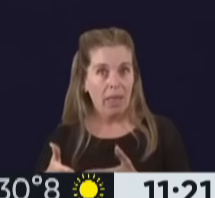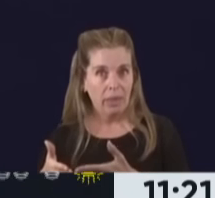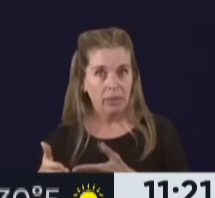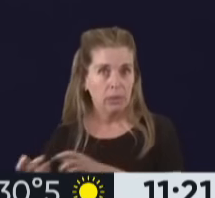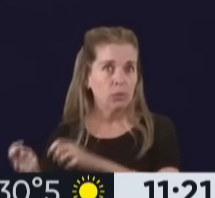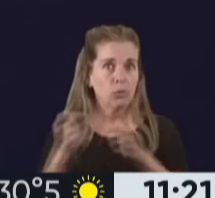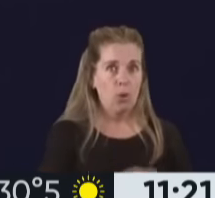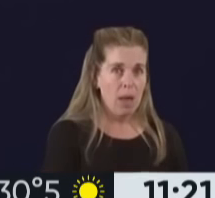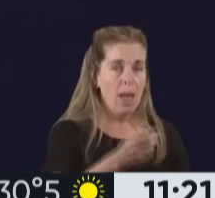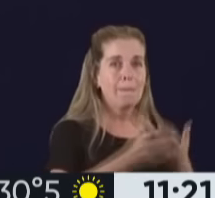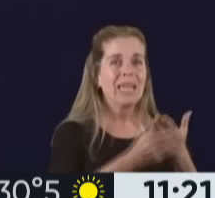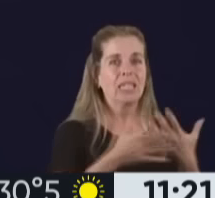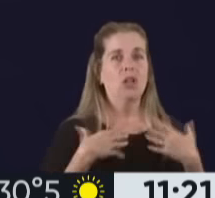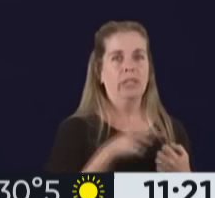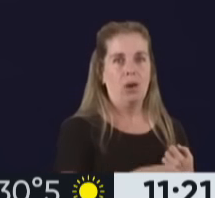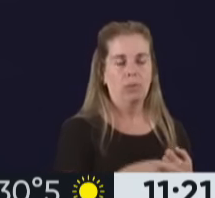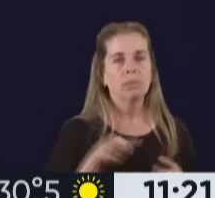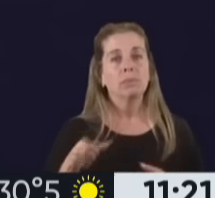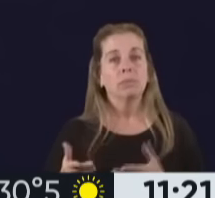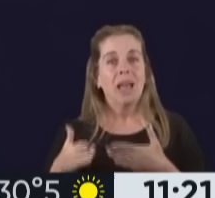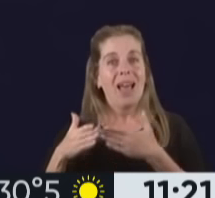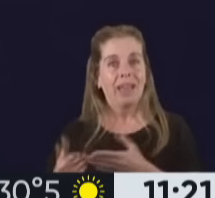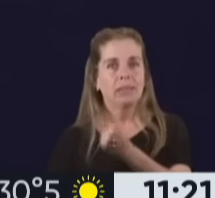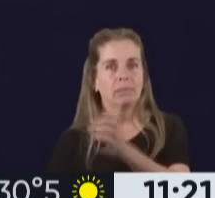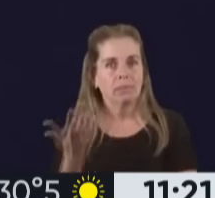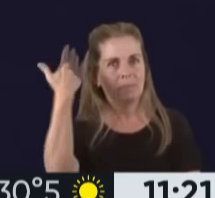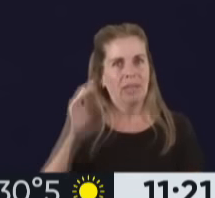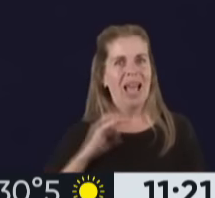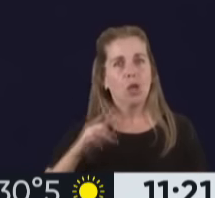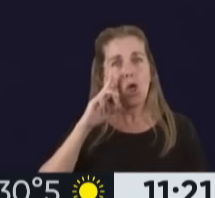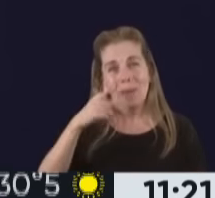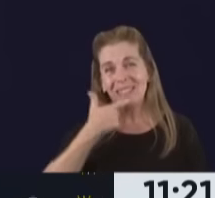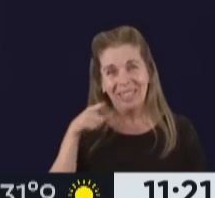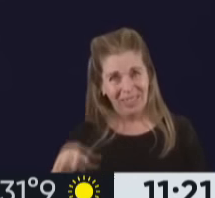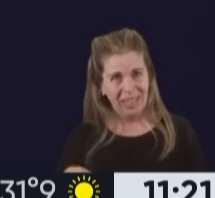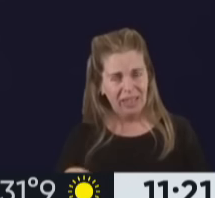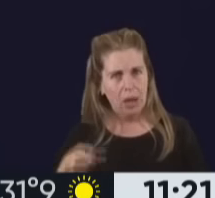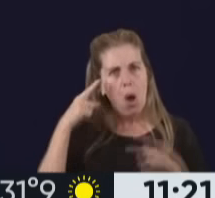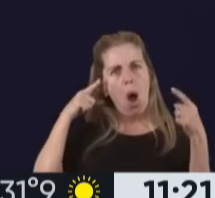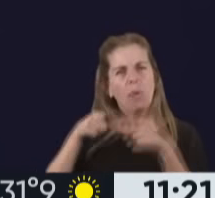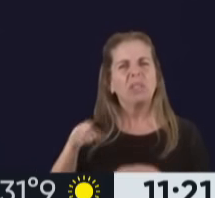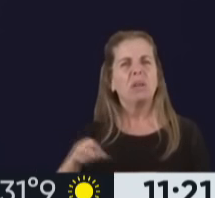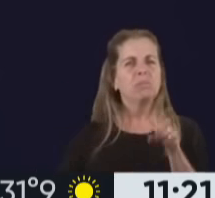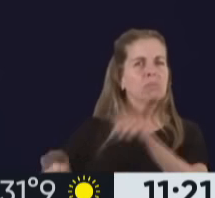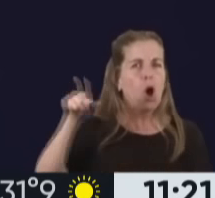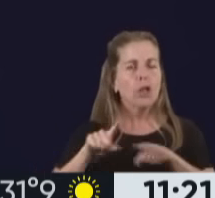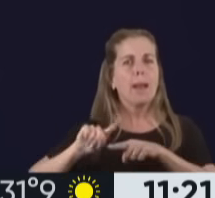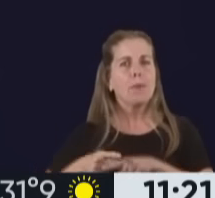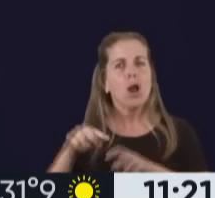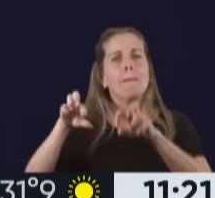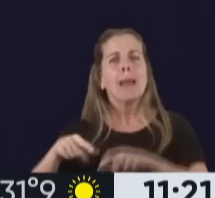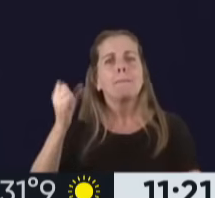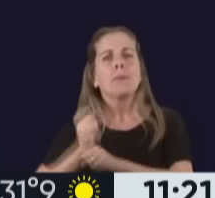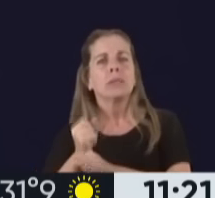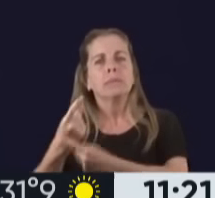Salud. ANDI se creó en 2017 como un organismo descentralizado que tenía como objetivo coordinar las políticas públicas en